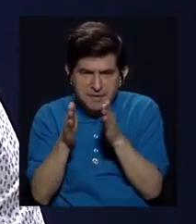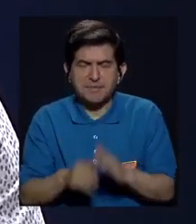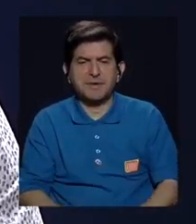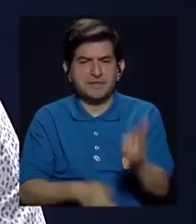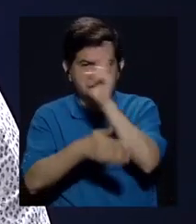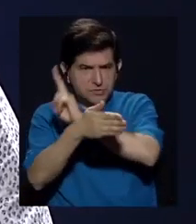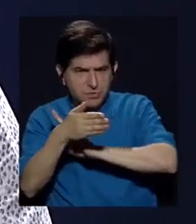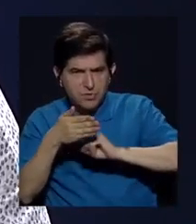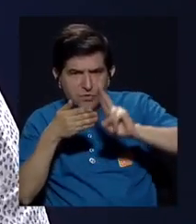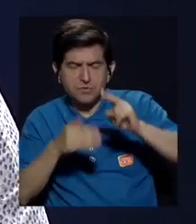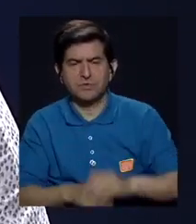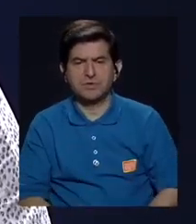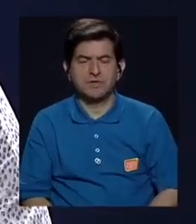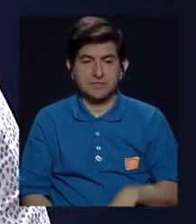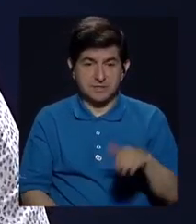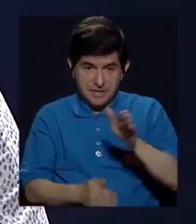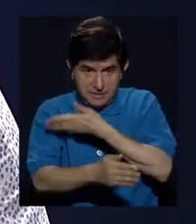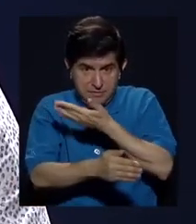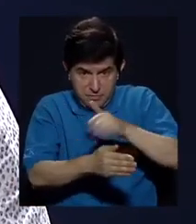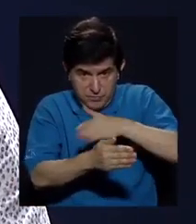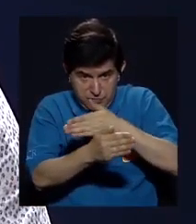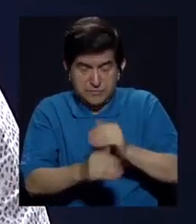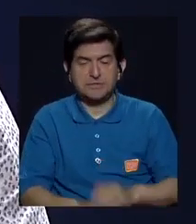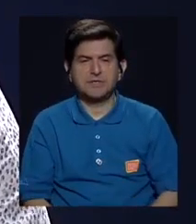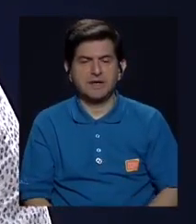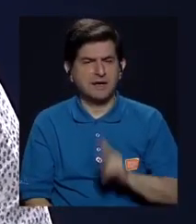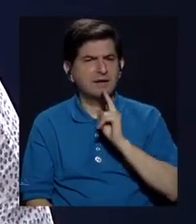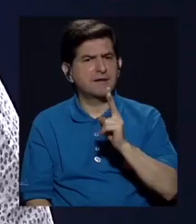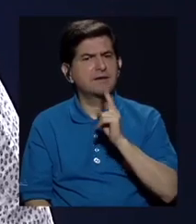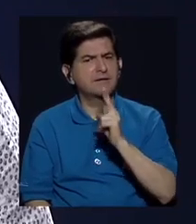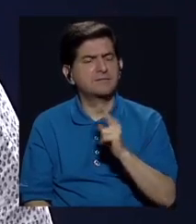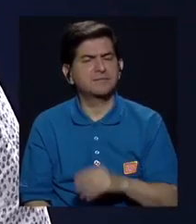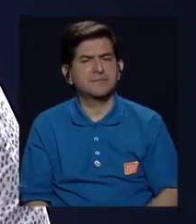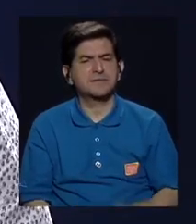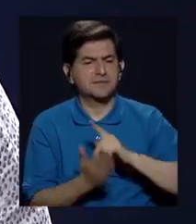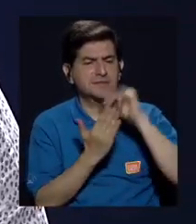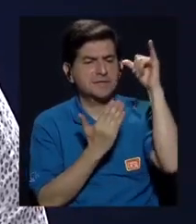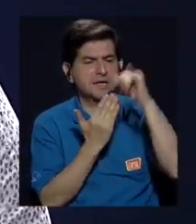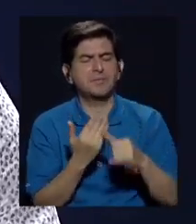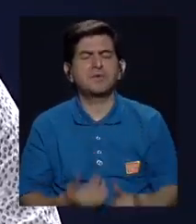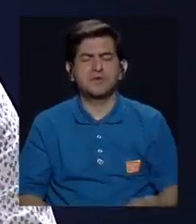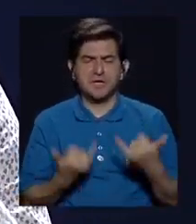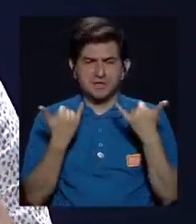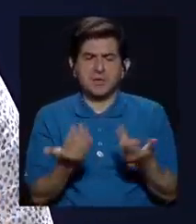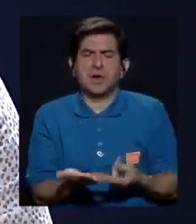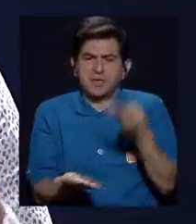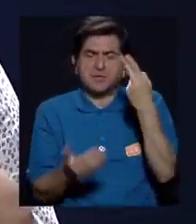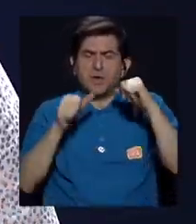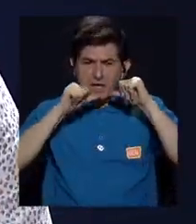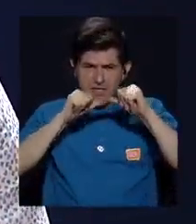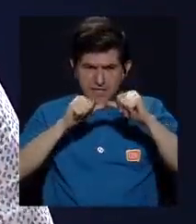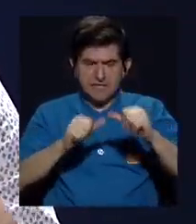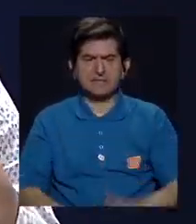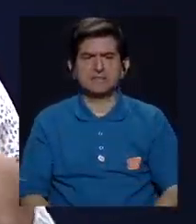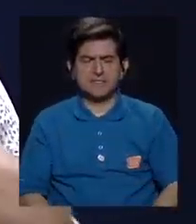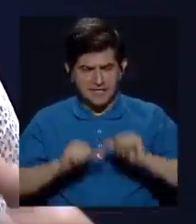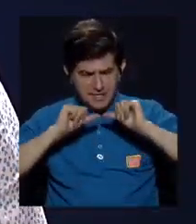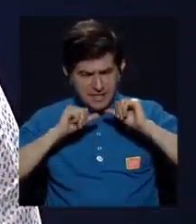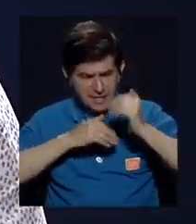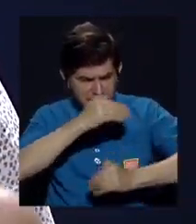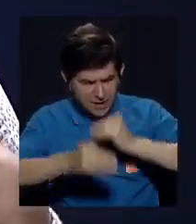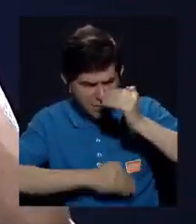académico musical es realmente es un proyecto vigente que sigue cobrando vida, que